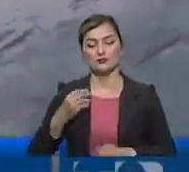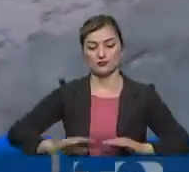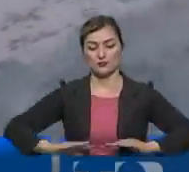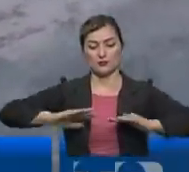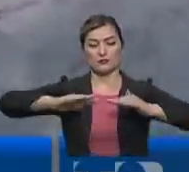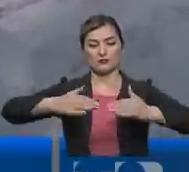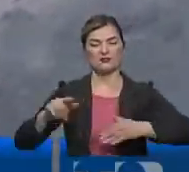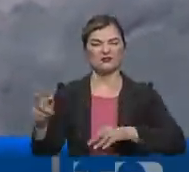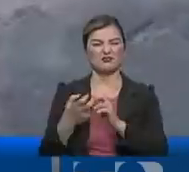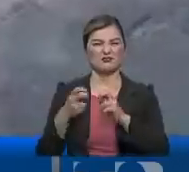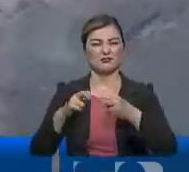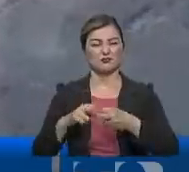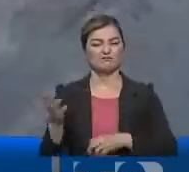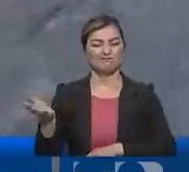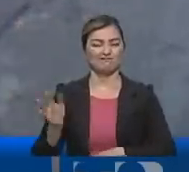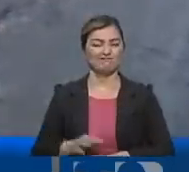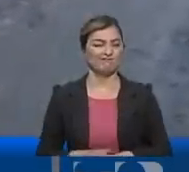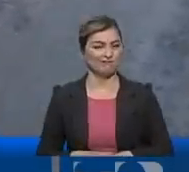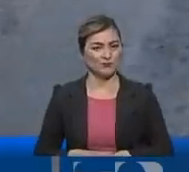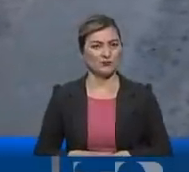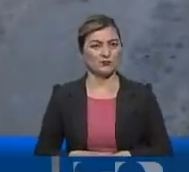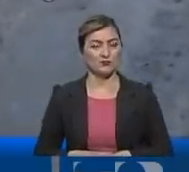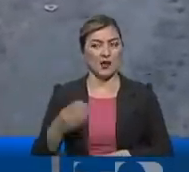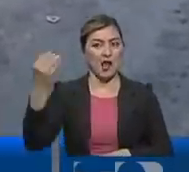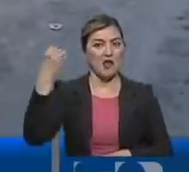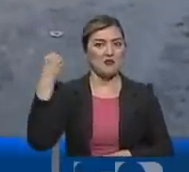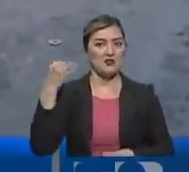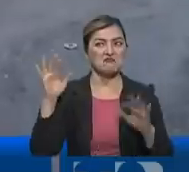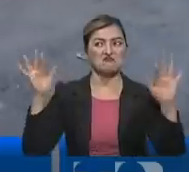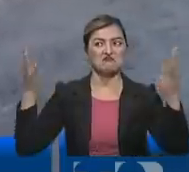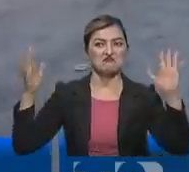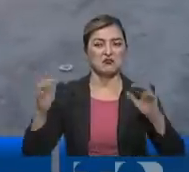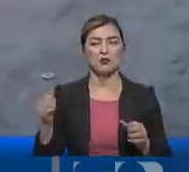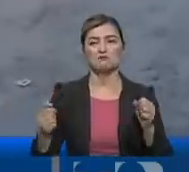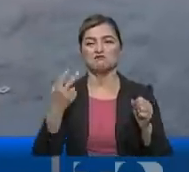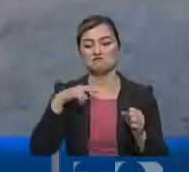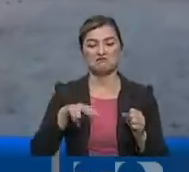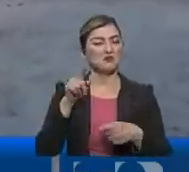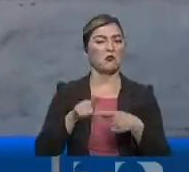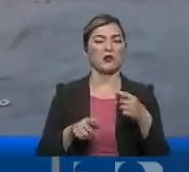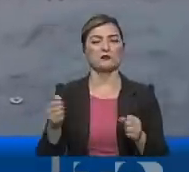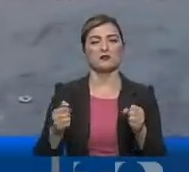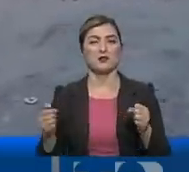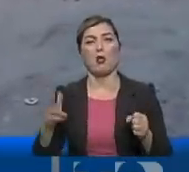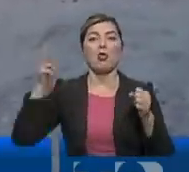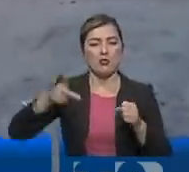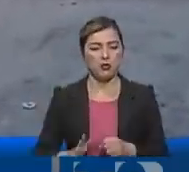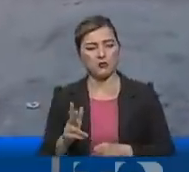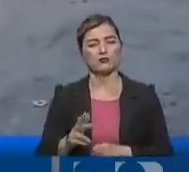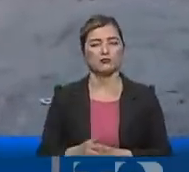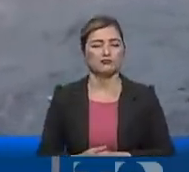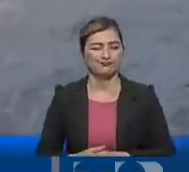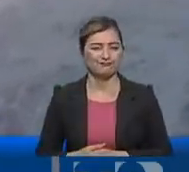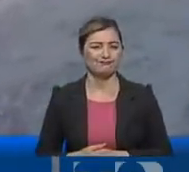que está generando inconvenientes, porque no hay señalización, los conductores no pueden ver